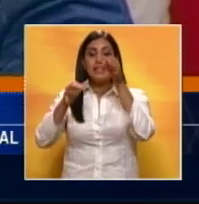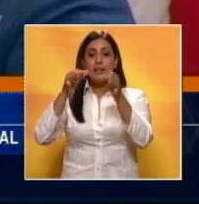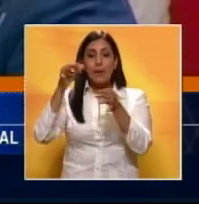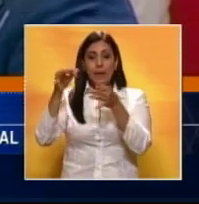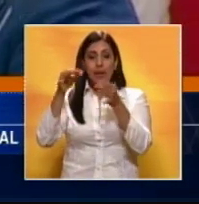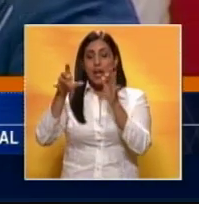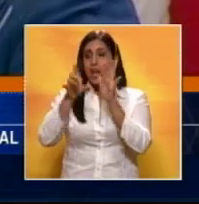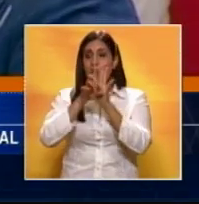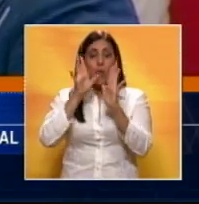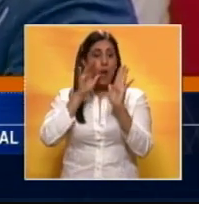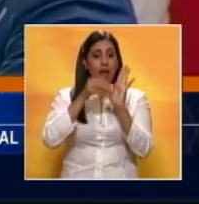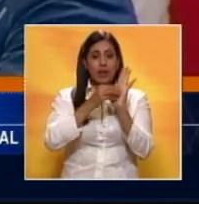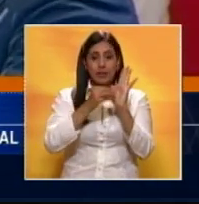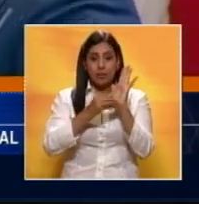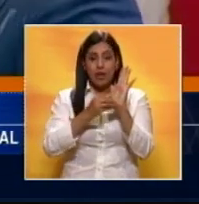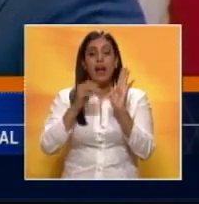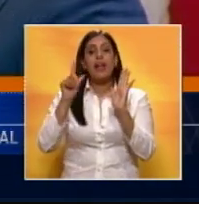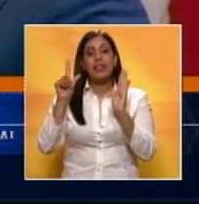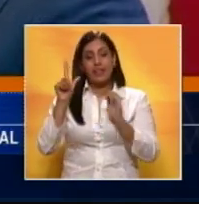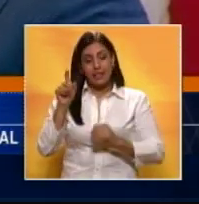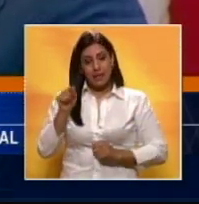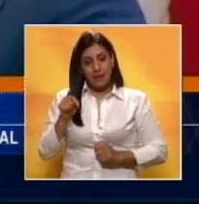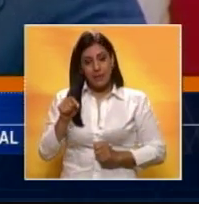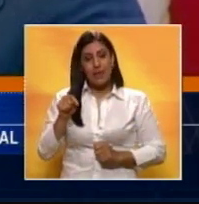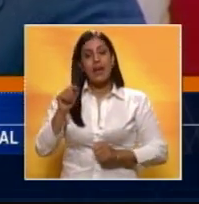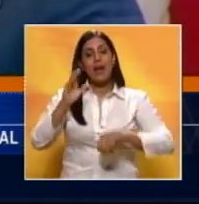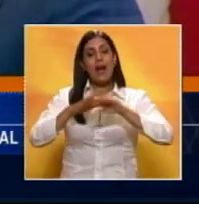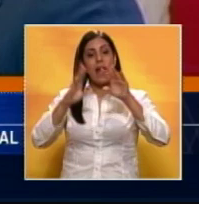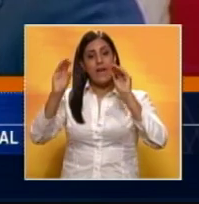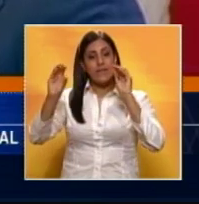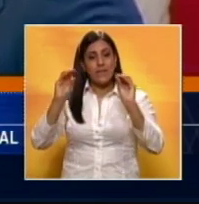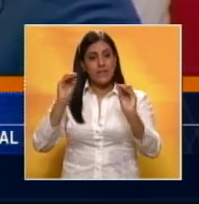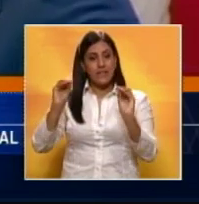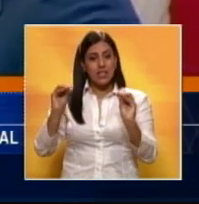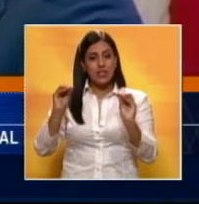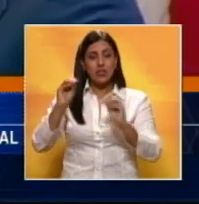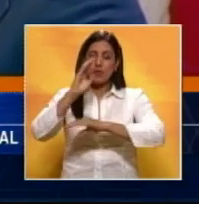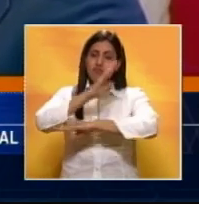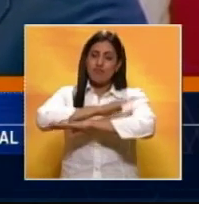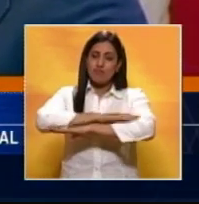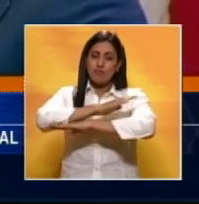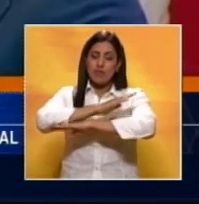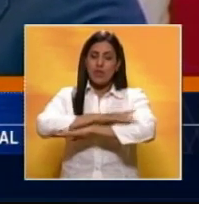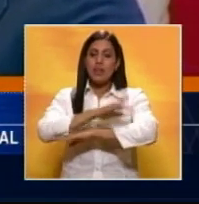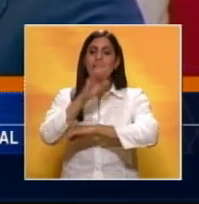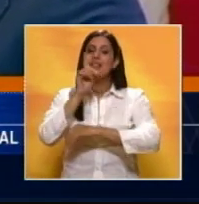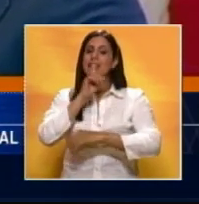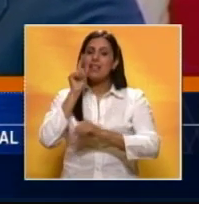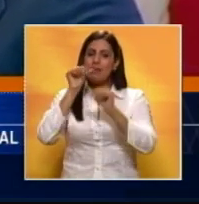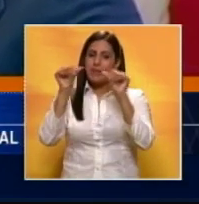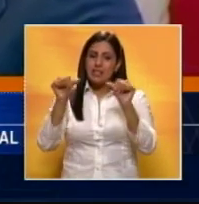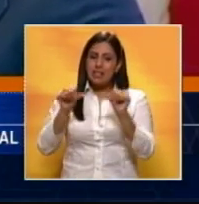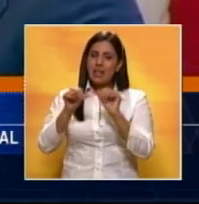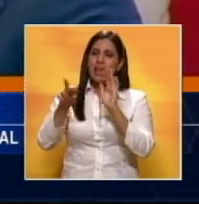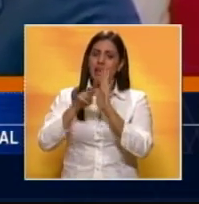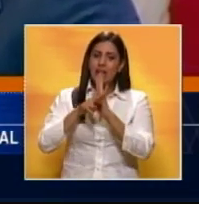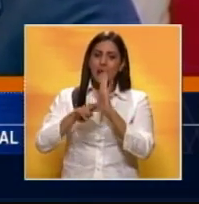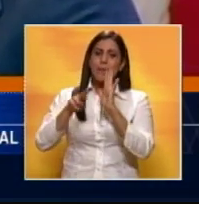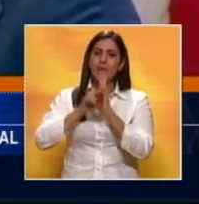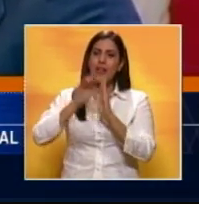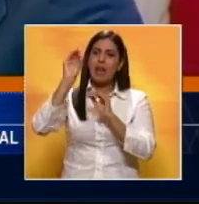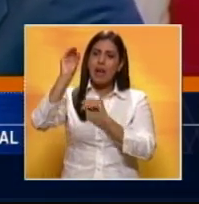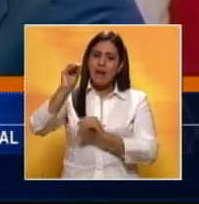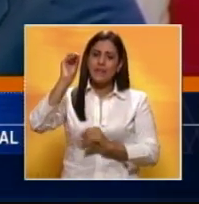declara ilegal, también le solicita actuaciones y de manera sistemática y recurrente le